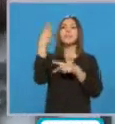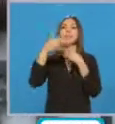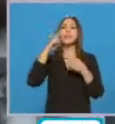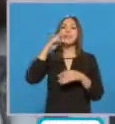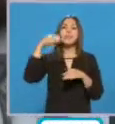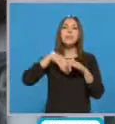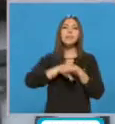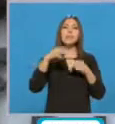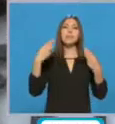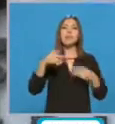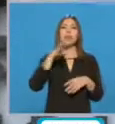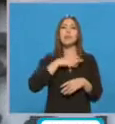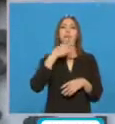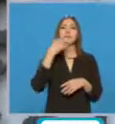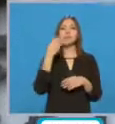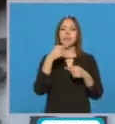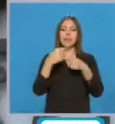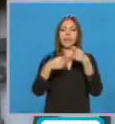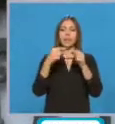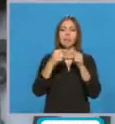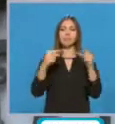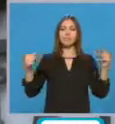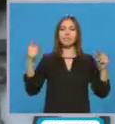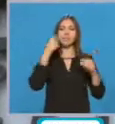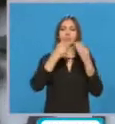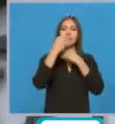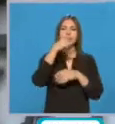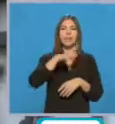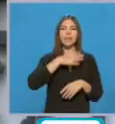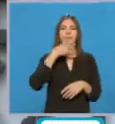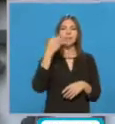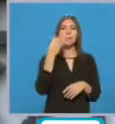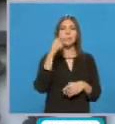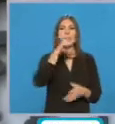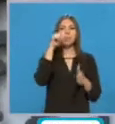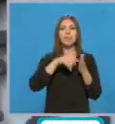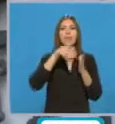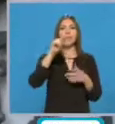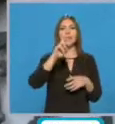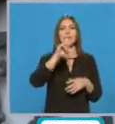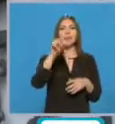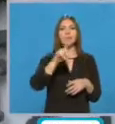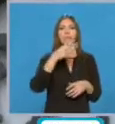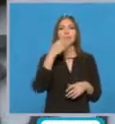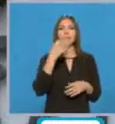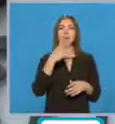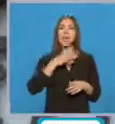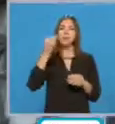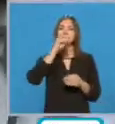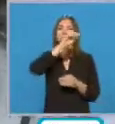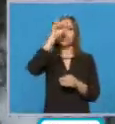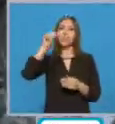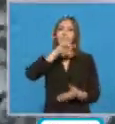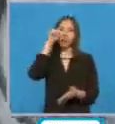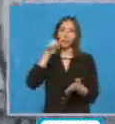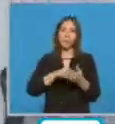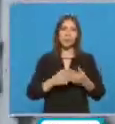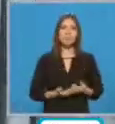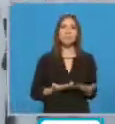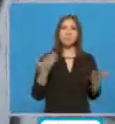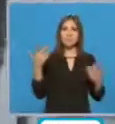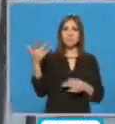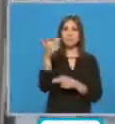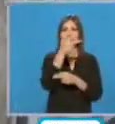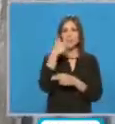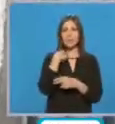buenas flautas para almorzar. Buenas comidas, hay un lugar que se llama La Terraza, muy bueno, hay varios lugares. Pues vamos a ir, maestro. Ya ve, tío Alberto, le estoy diciendo,